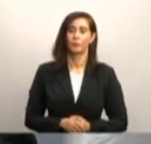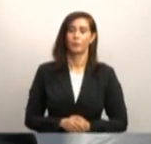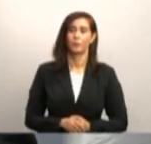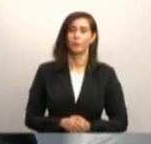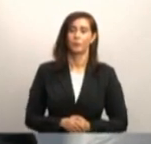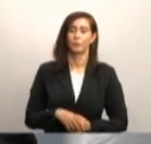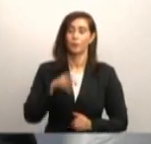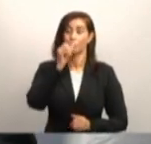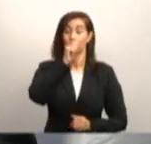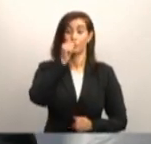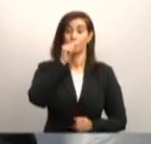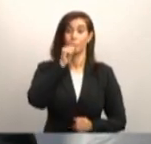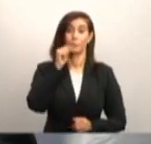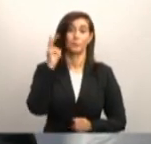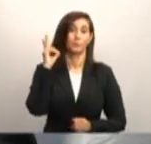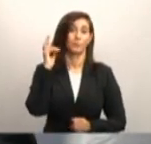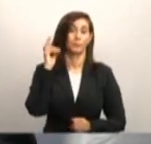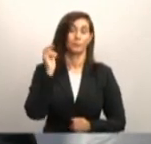Tu micrófono, Rocío.